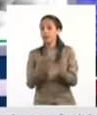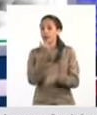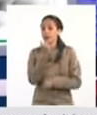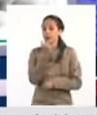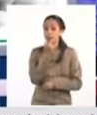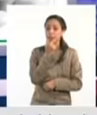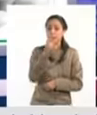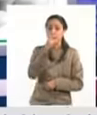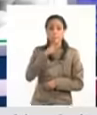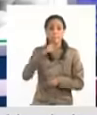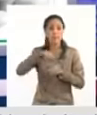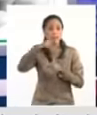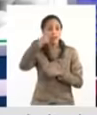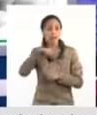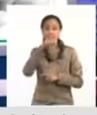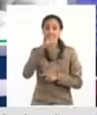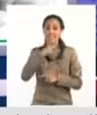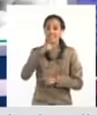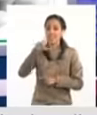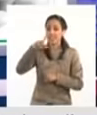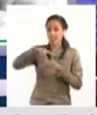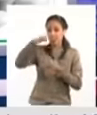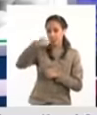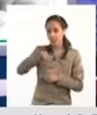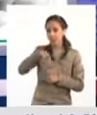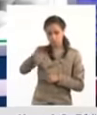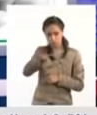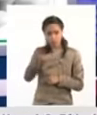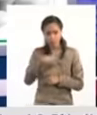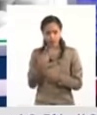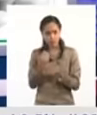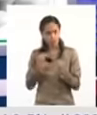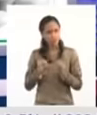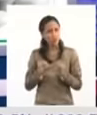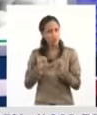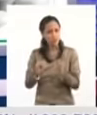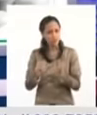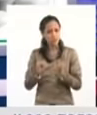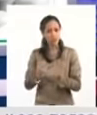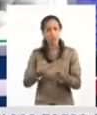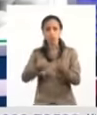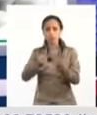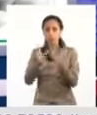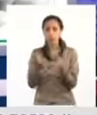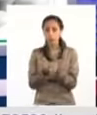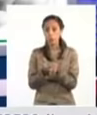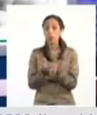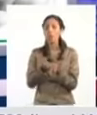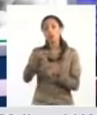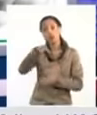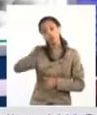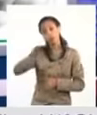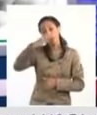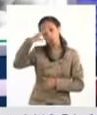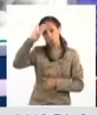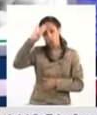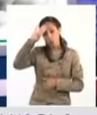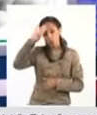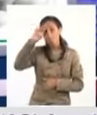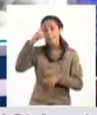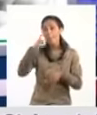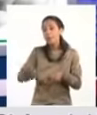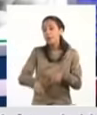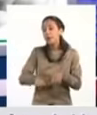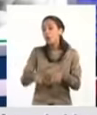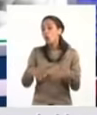la delta, y usted tiene muchísima información sobre el curso, sobre todo, por supuesto, en nuestro país. Pero ¿cómo se